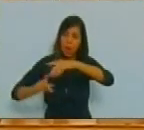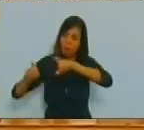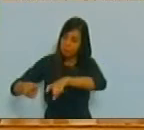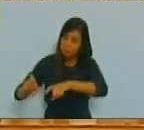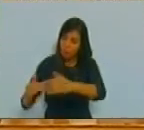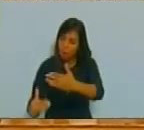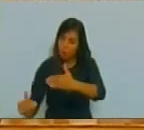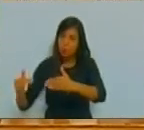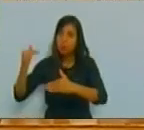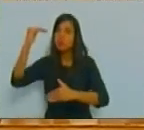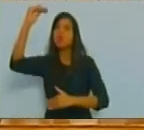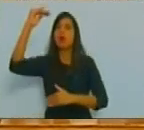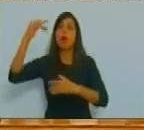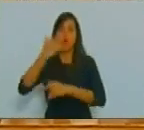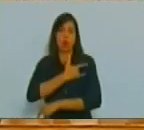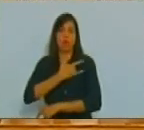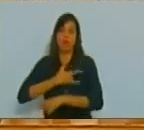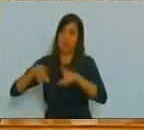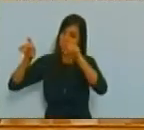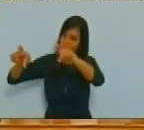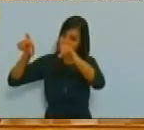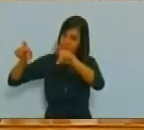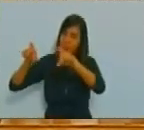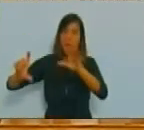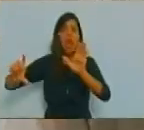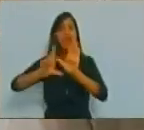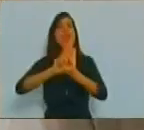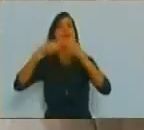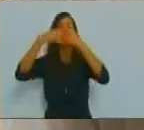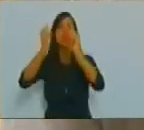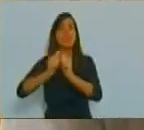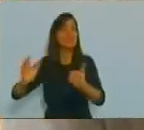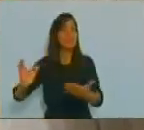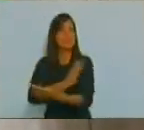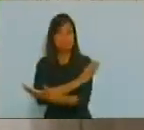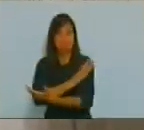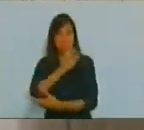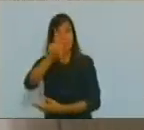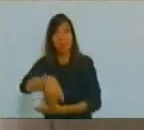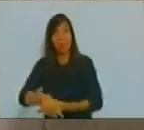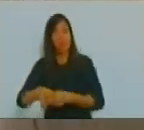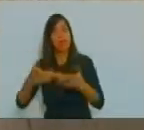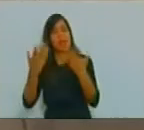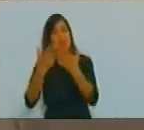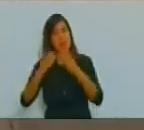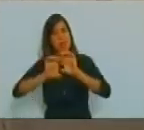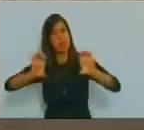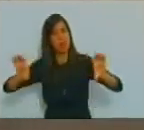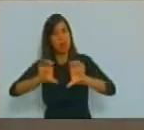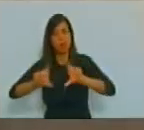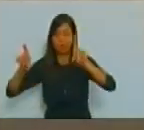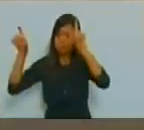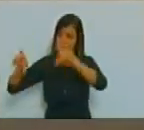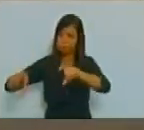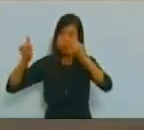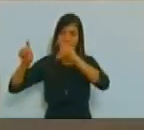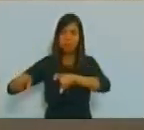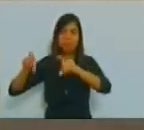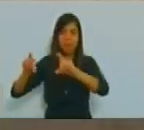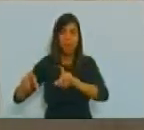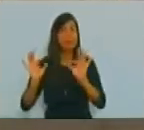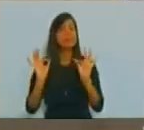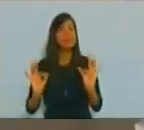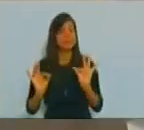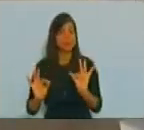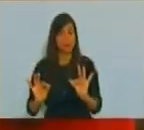la universidad nosotros podamos transversalizar esta ley en toda la materia educativa para así lograr de esta manera que